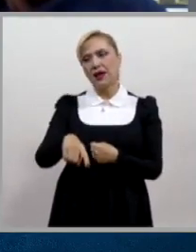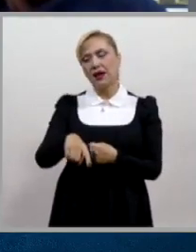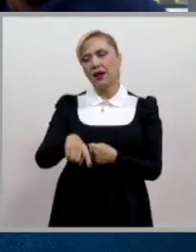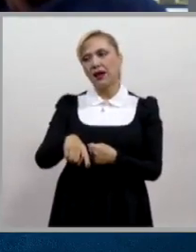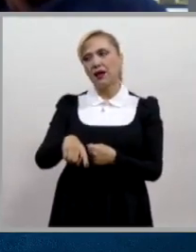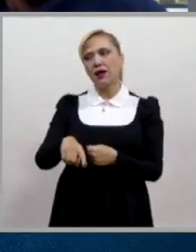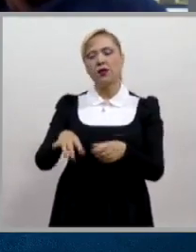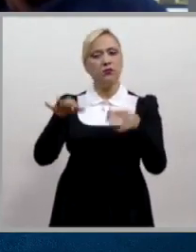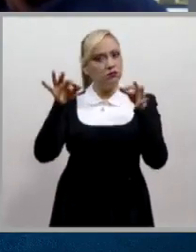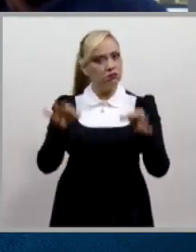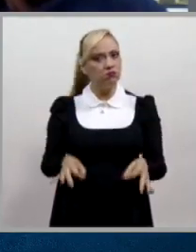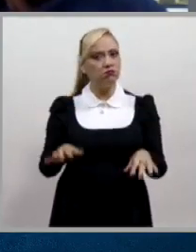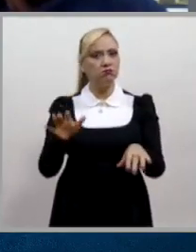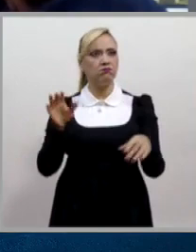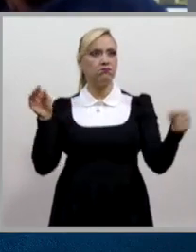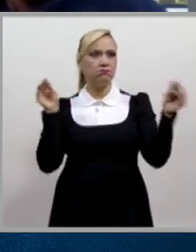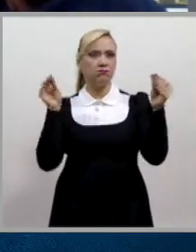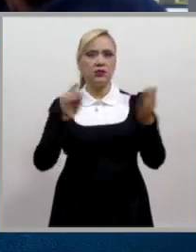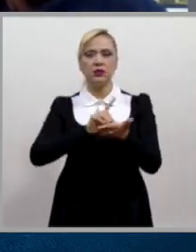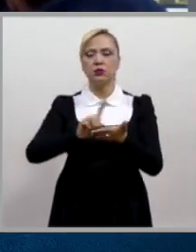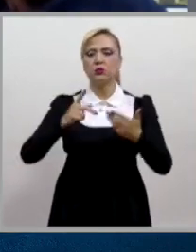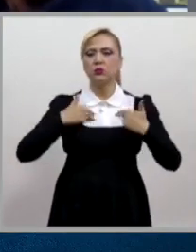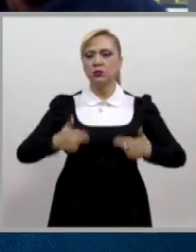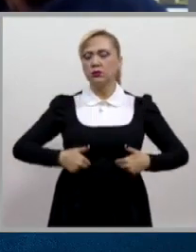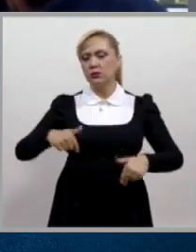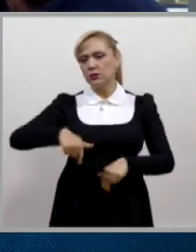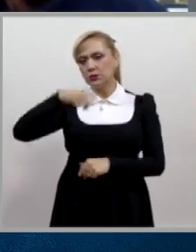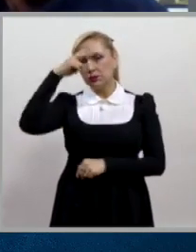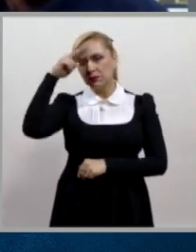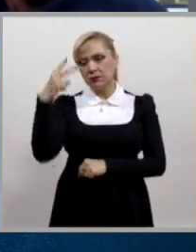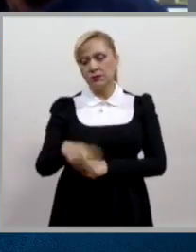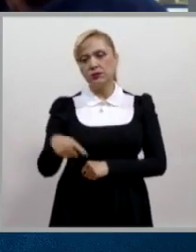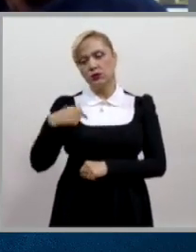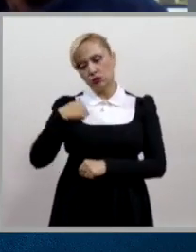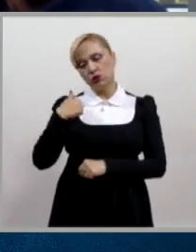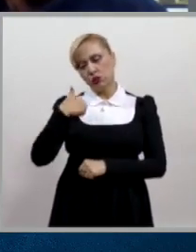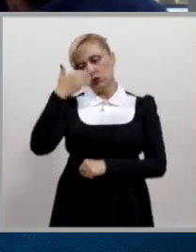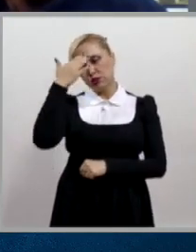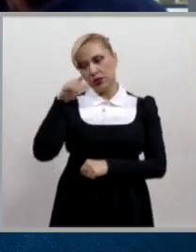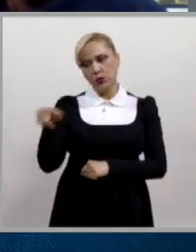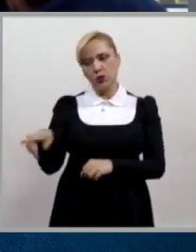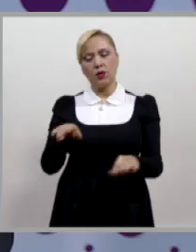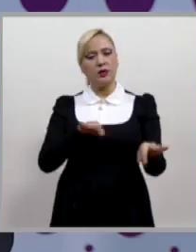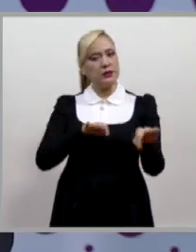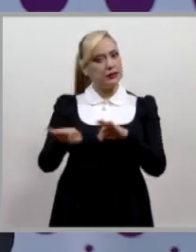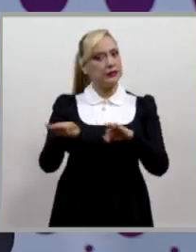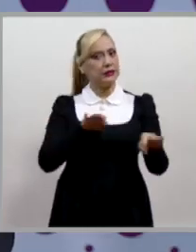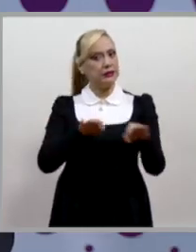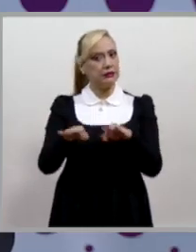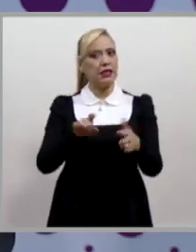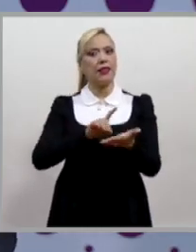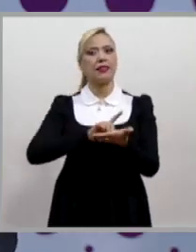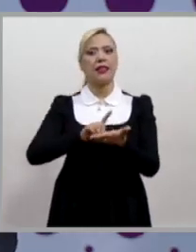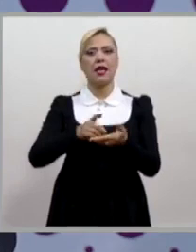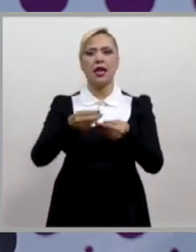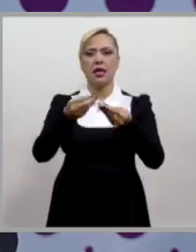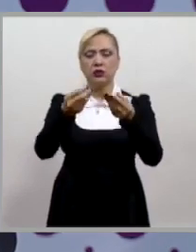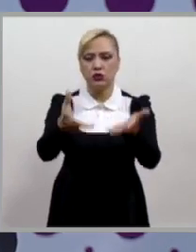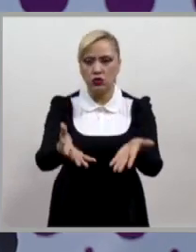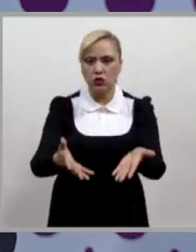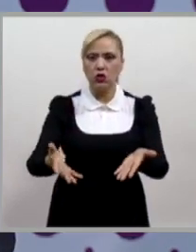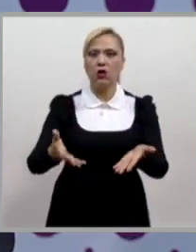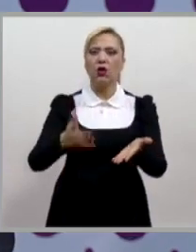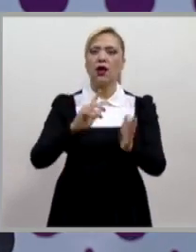más efectivo el litigio de derechos humanos en México? Y, digamos, sé que también has trabajado mucho el tema del derecho a la vivienda, si quieres,